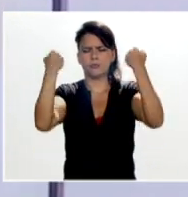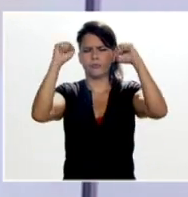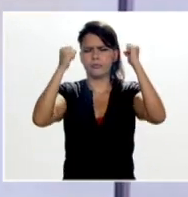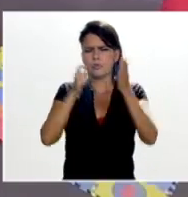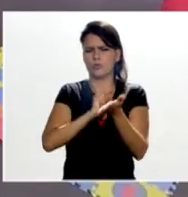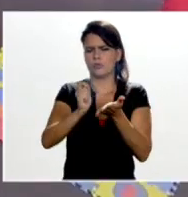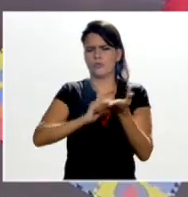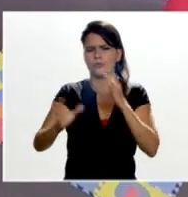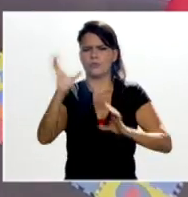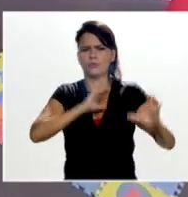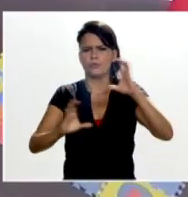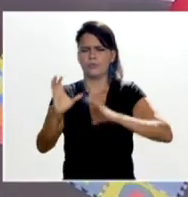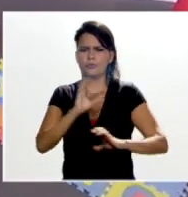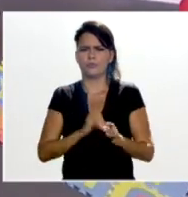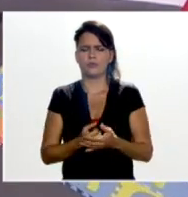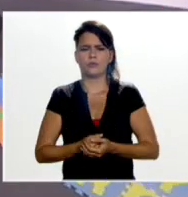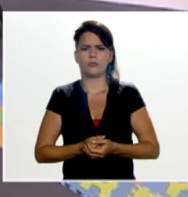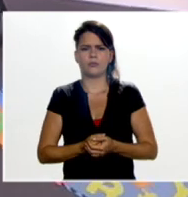notación científica.